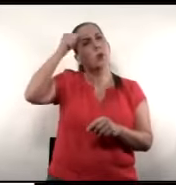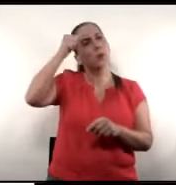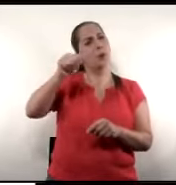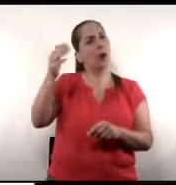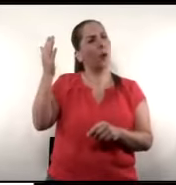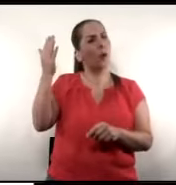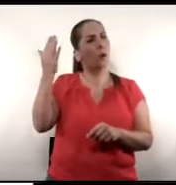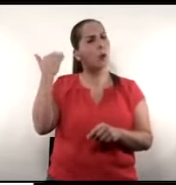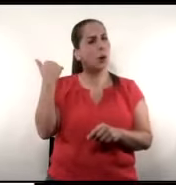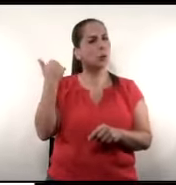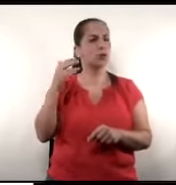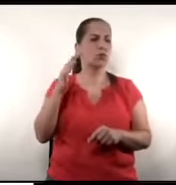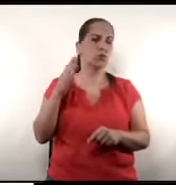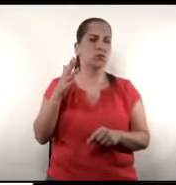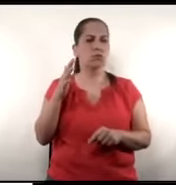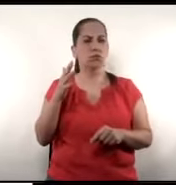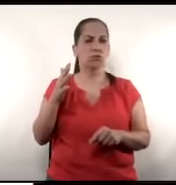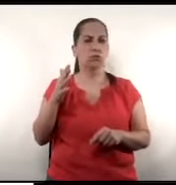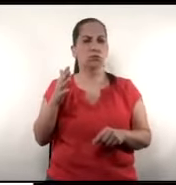menos desde hace